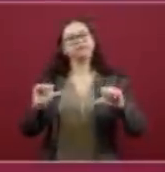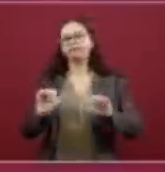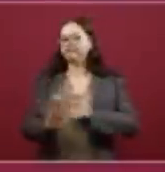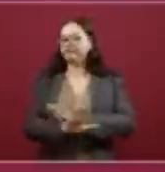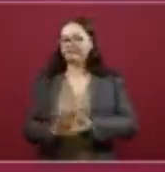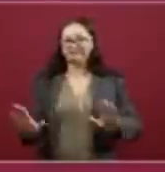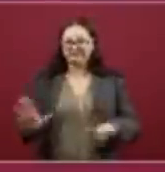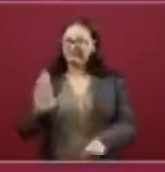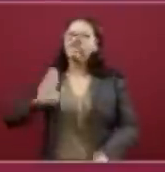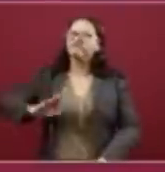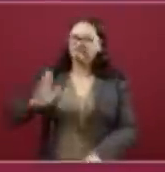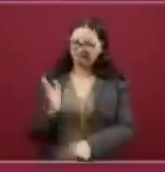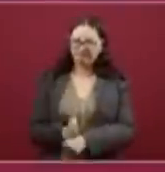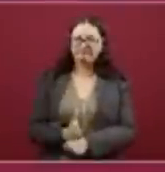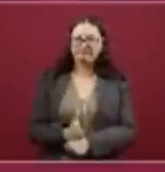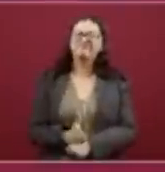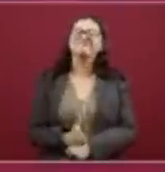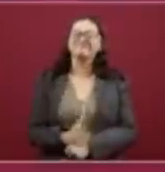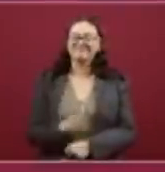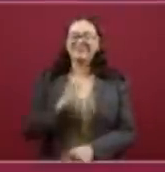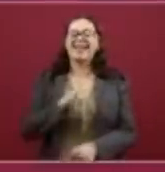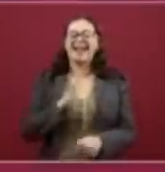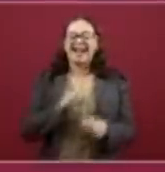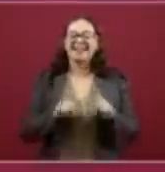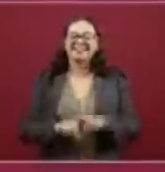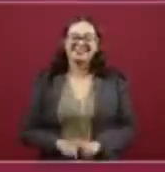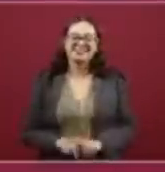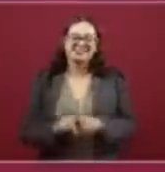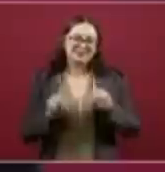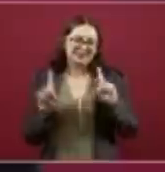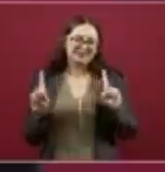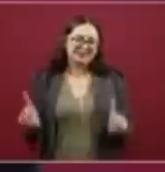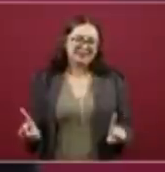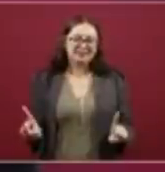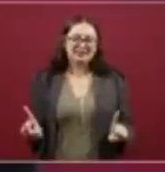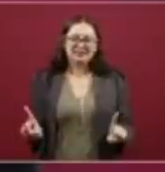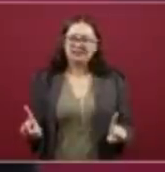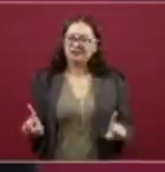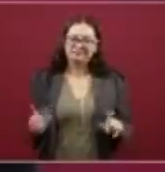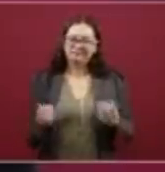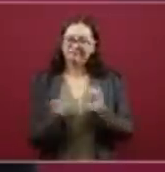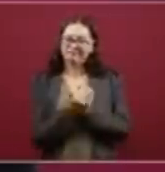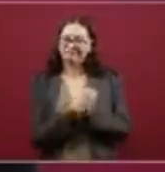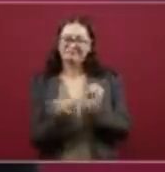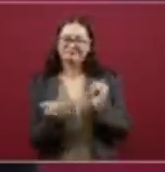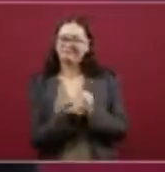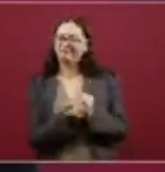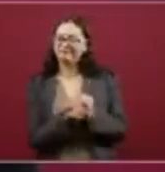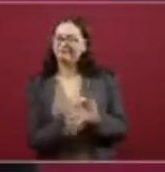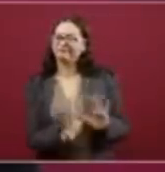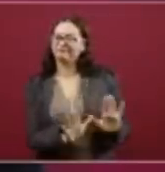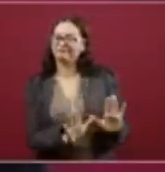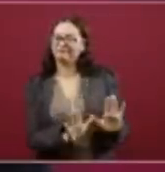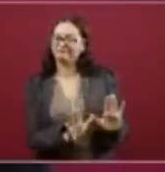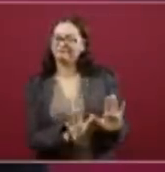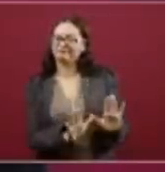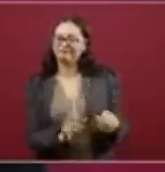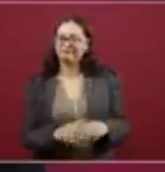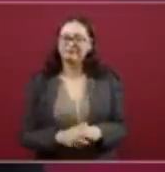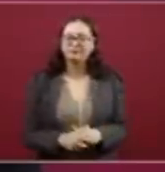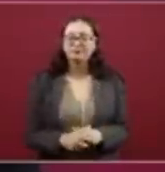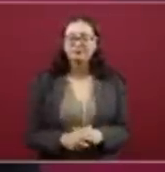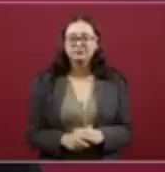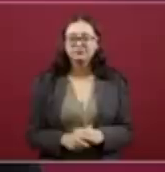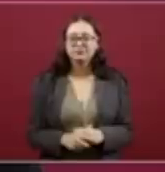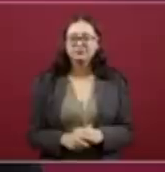Entonces, sí hay diferencias, ¿eh? No somos iguales. Entonces, para que